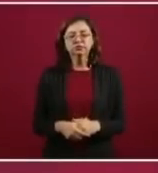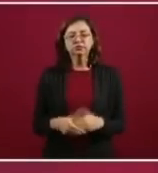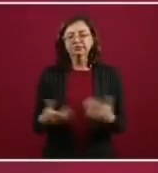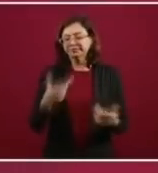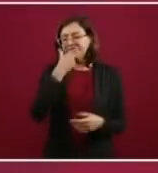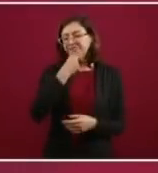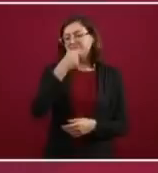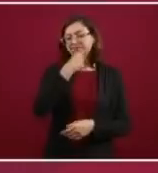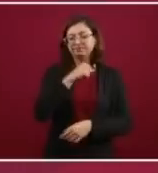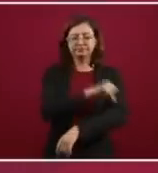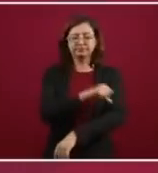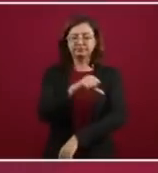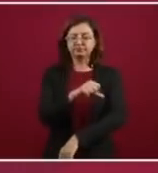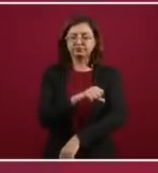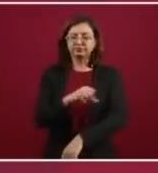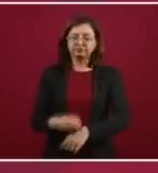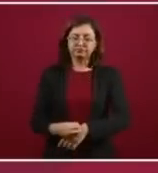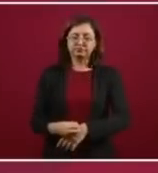Álvaro Obregón